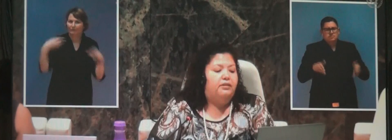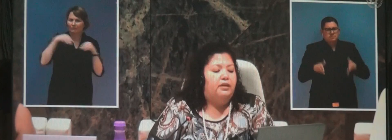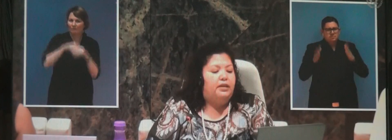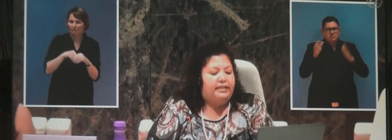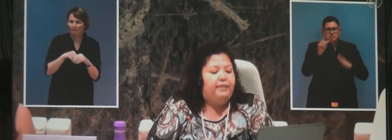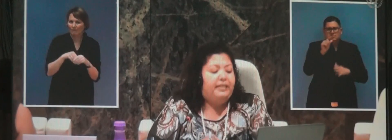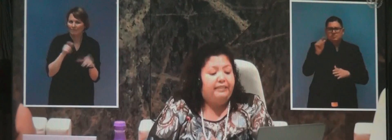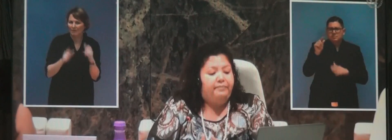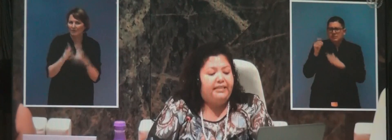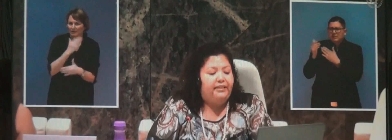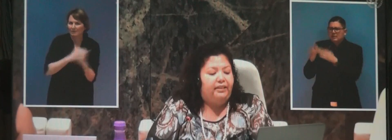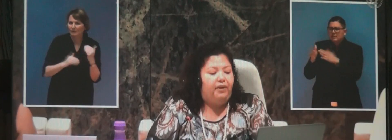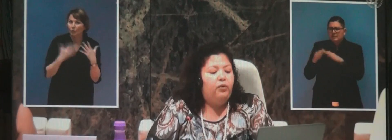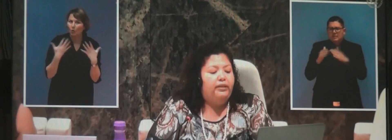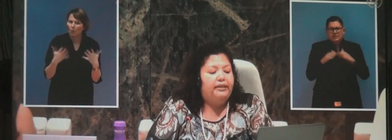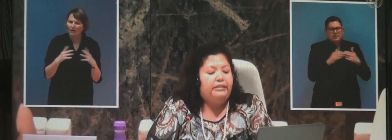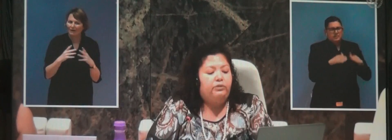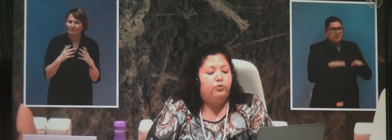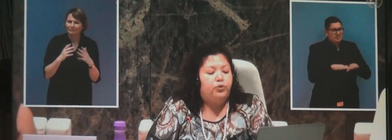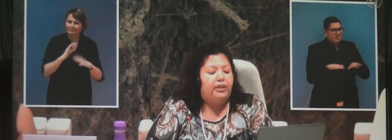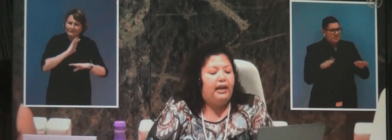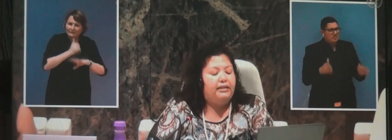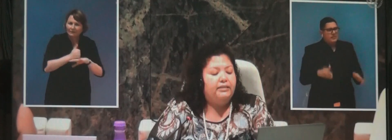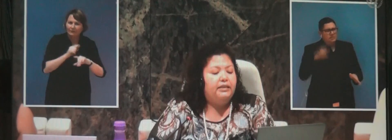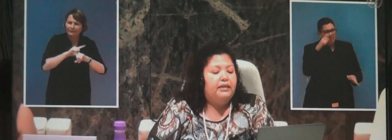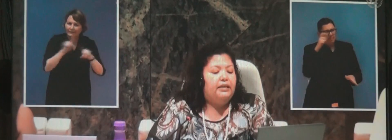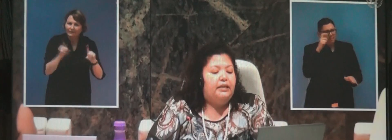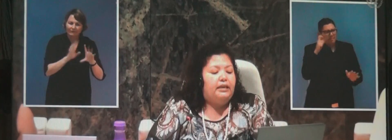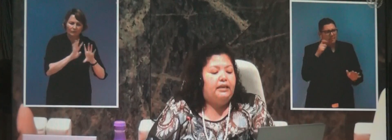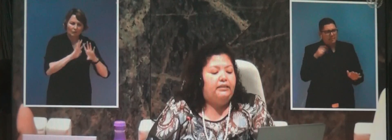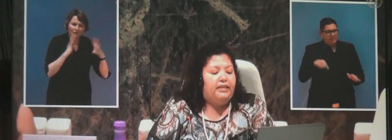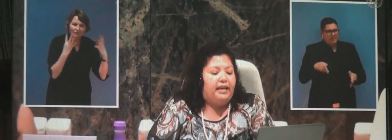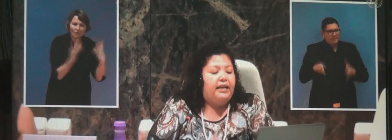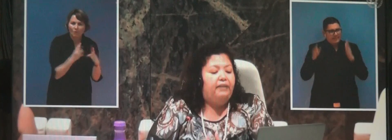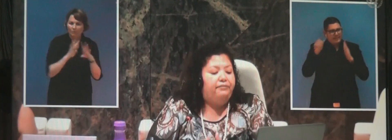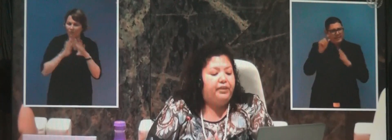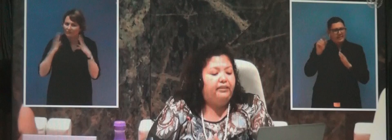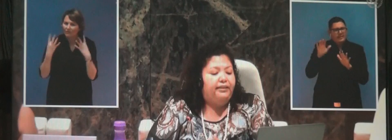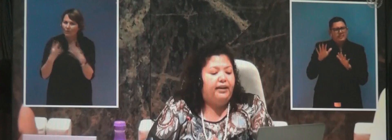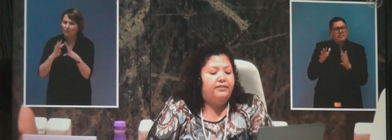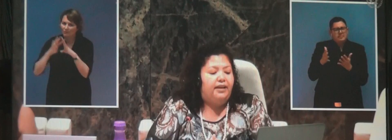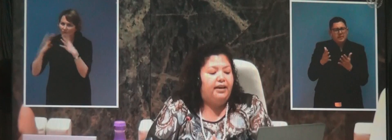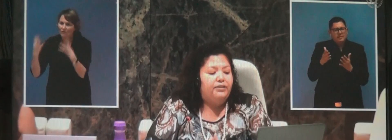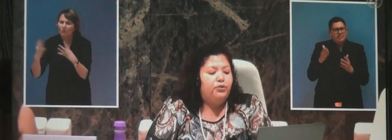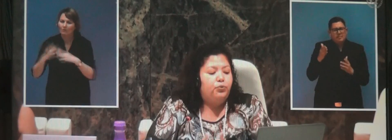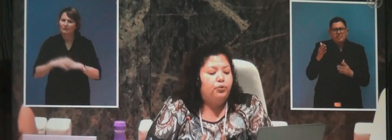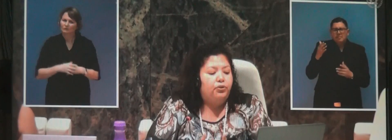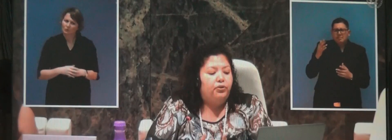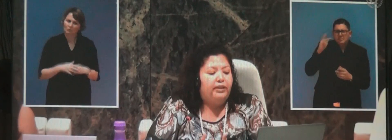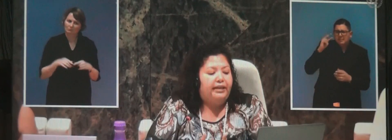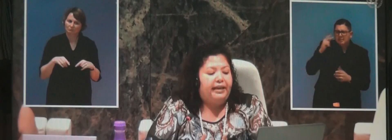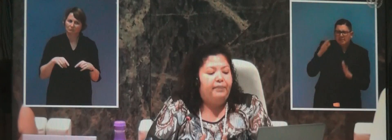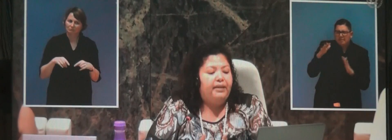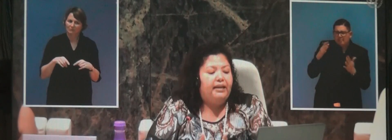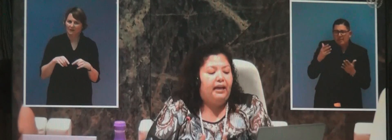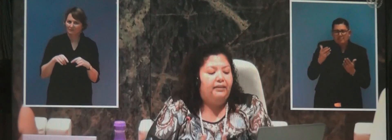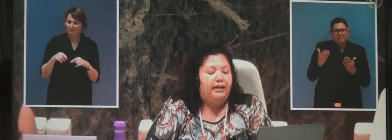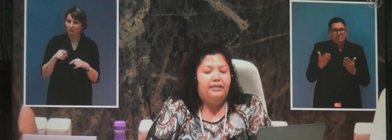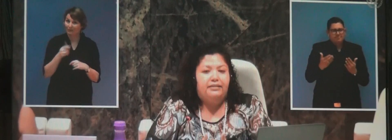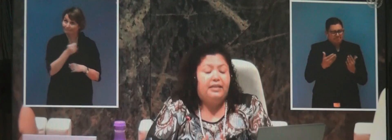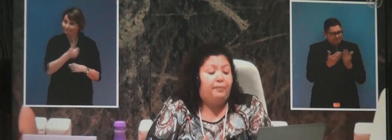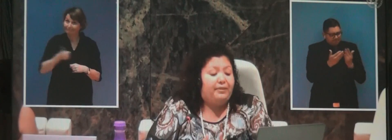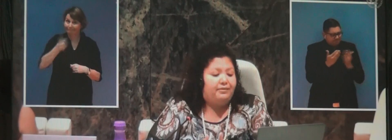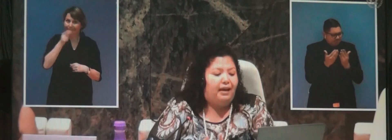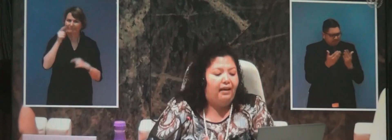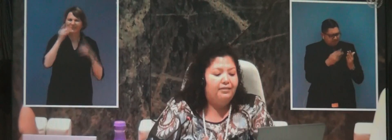institucionales. Estas mesas de trabajo interinstitucionales tienen el fin de realizar el estudio del régimen legal de